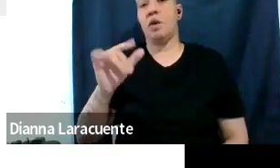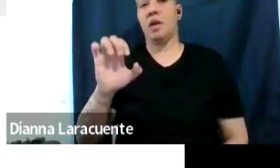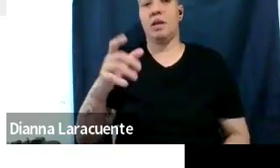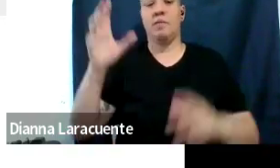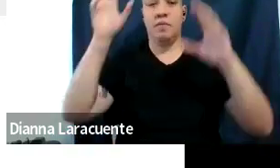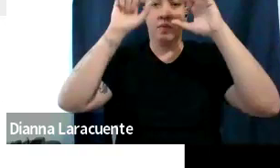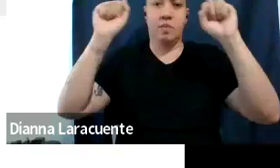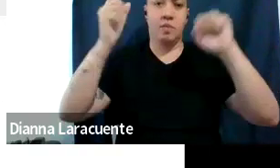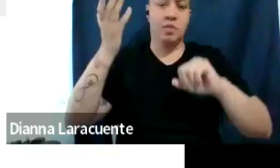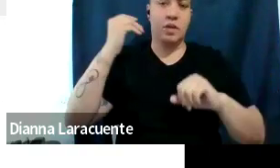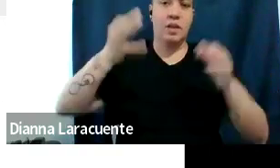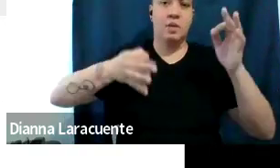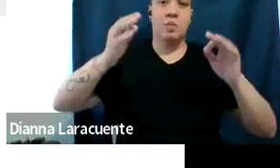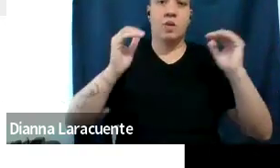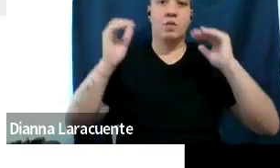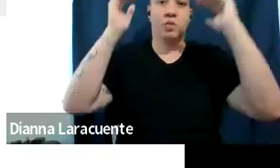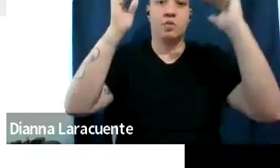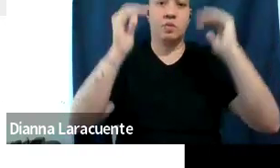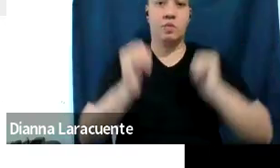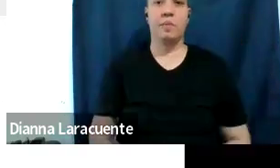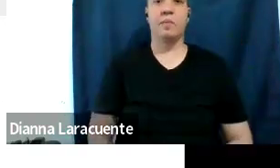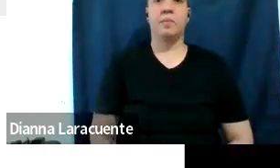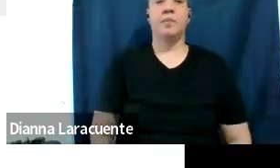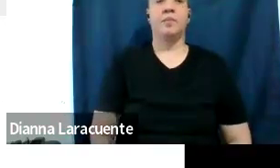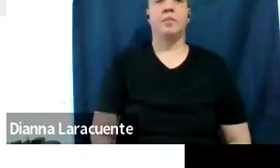presidente del Tribunal Supremo. Dice,